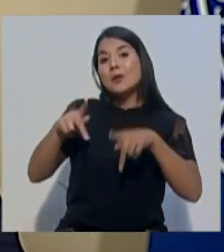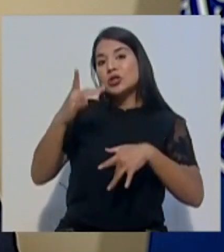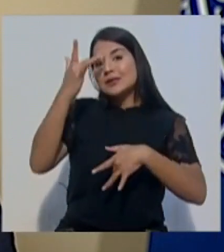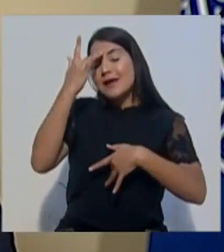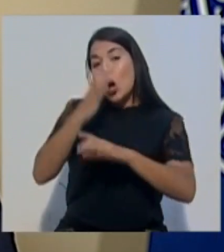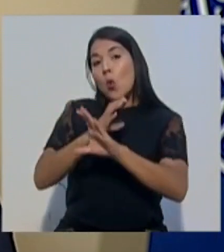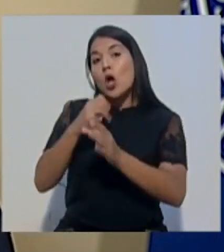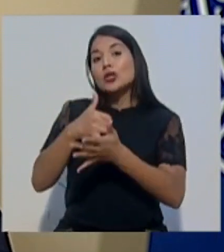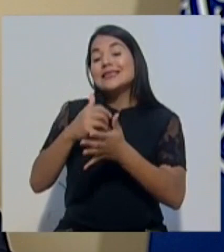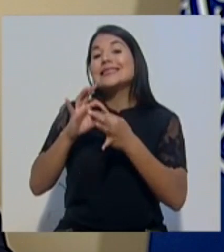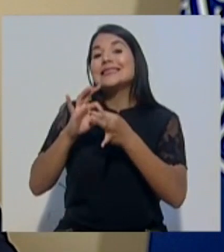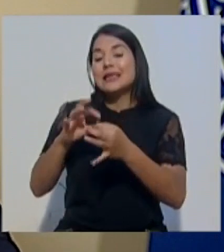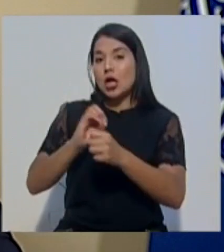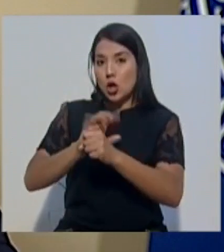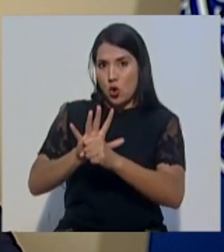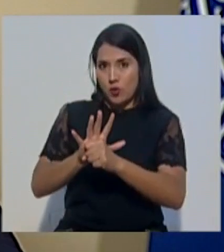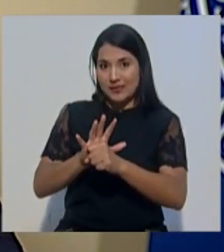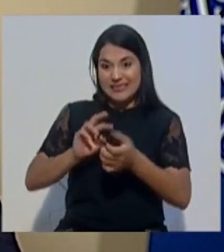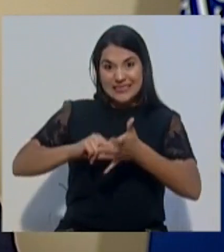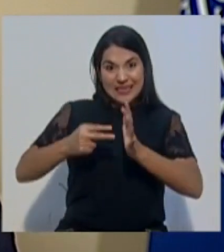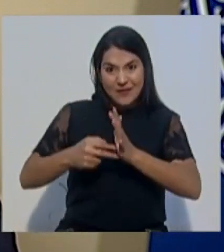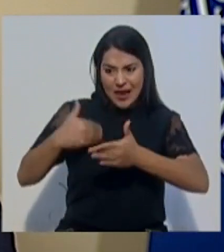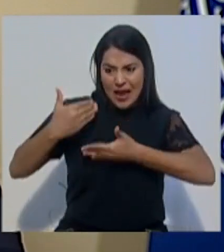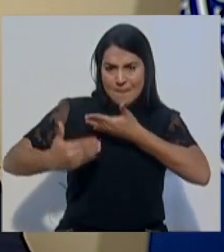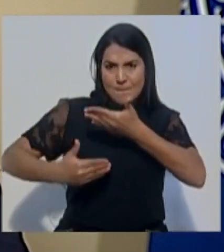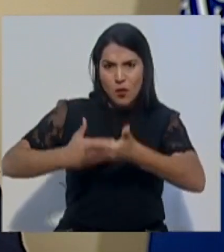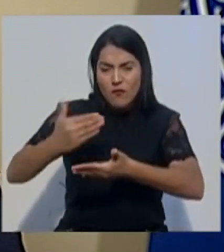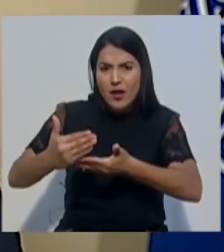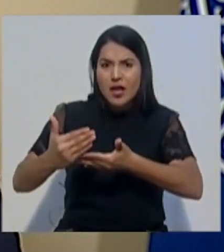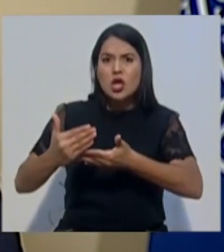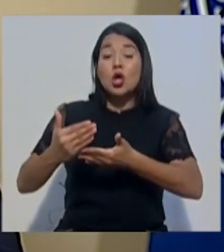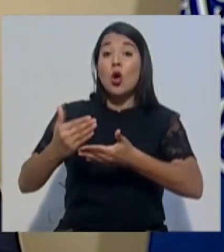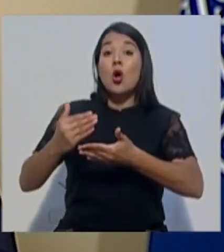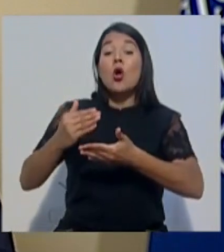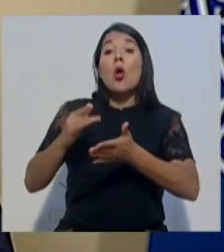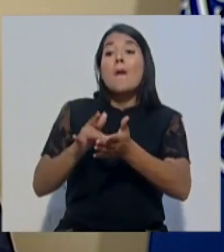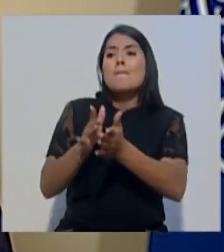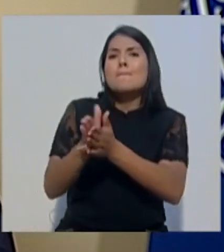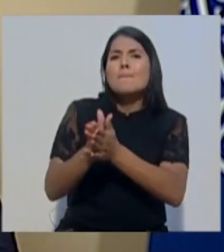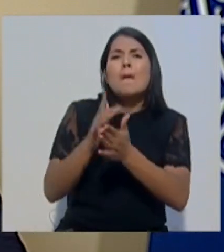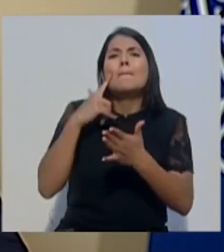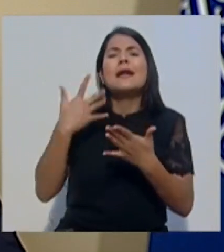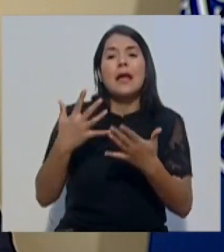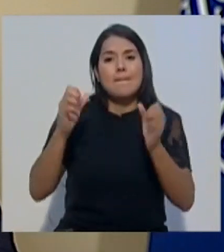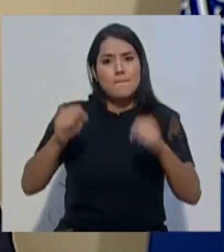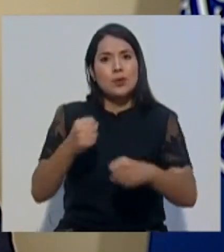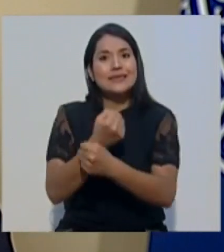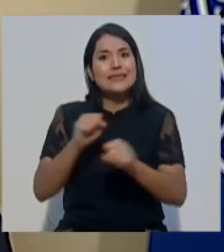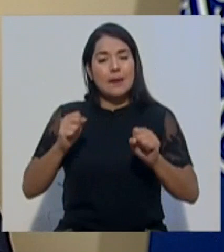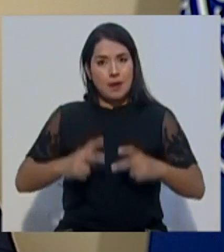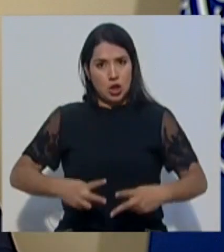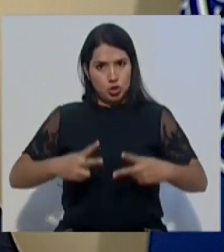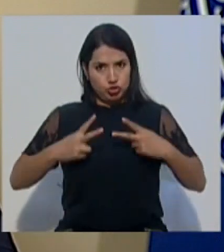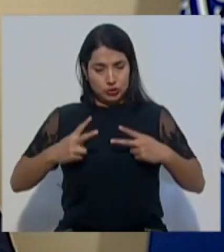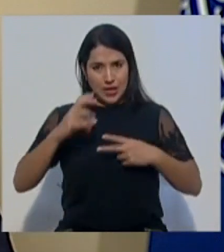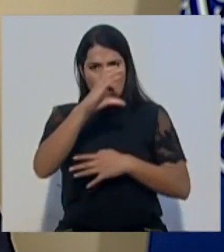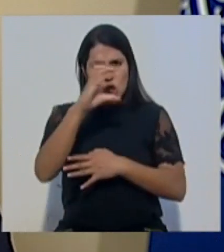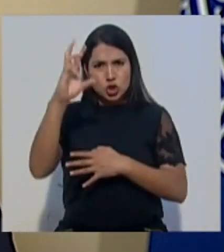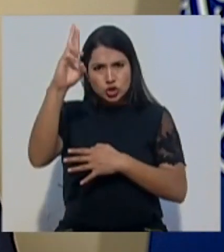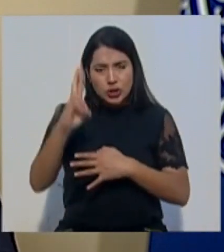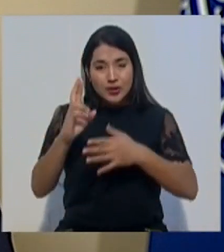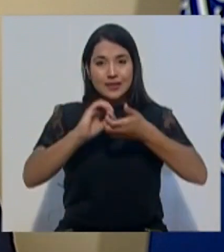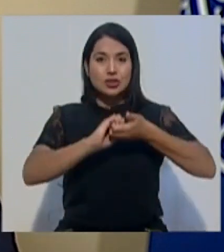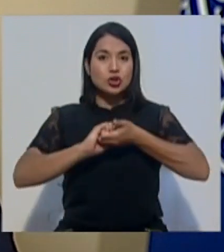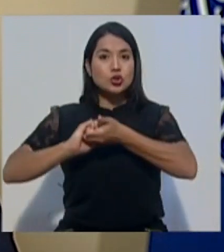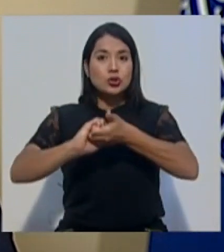para proteger vidas, para salvar vidas. Costa Rica como un todo ha sido solidaria para cuidar las